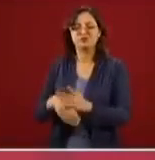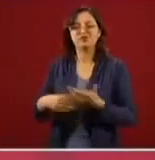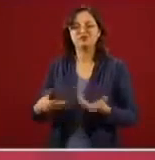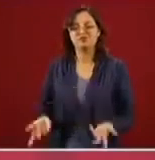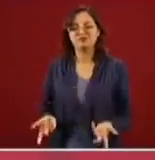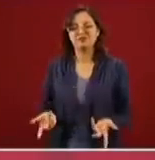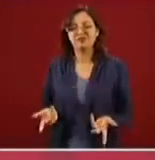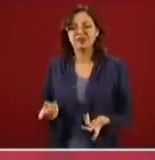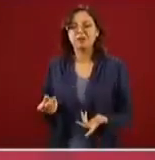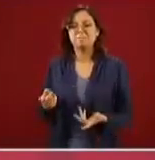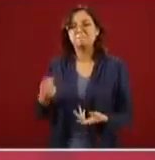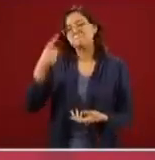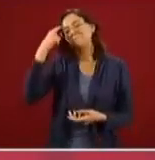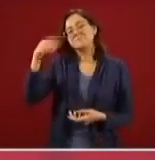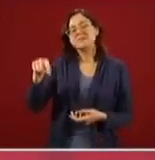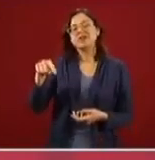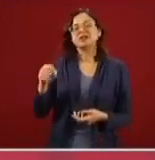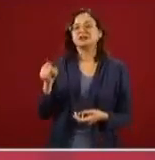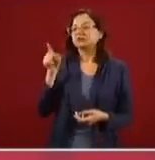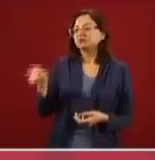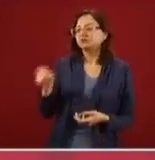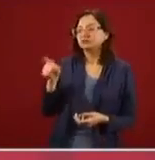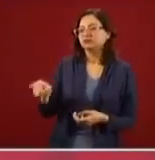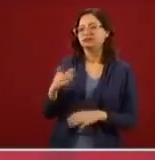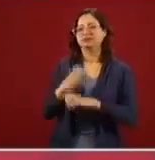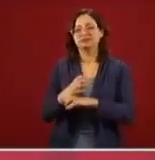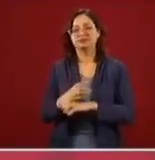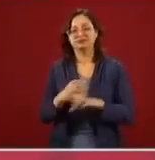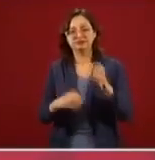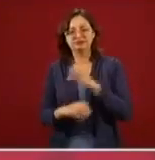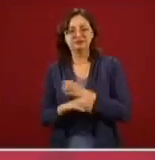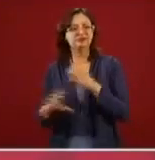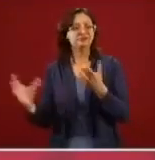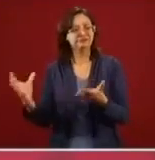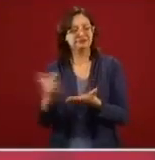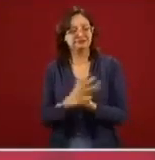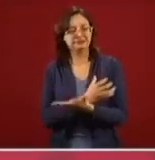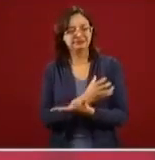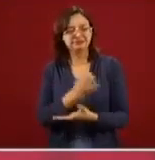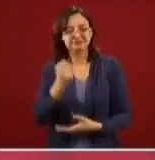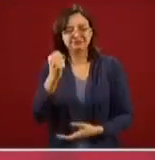que pueda él tener este bien, ¿sí?,